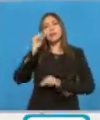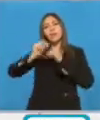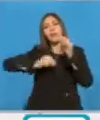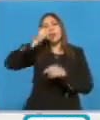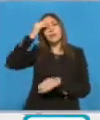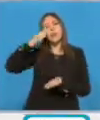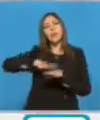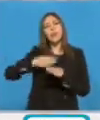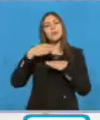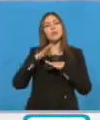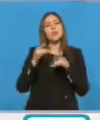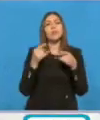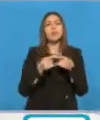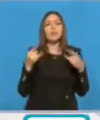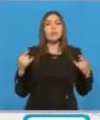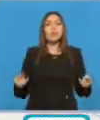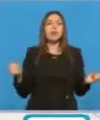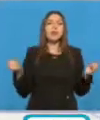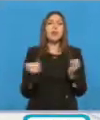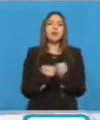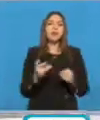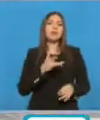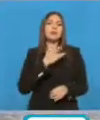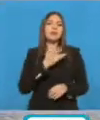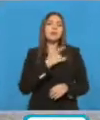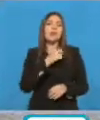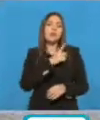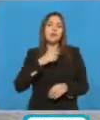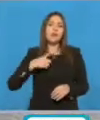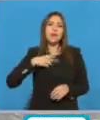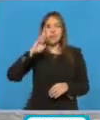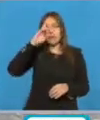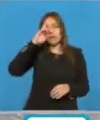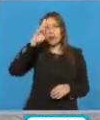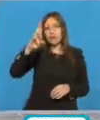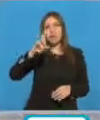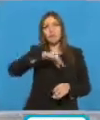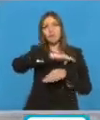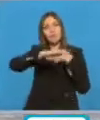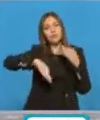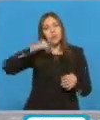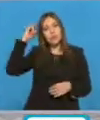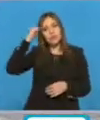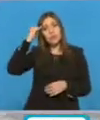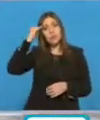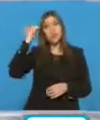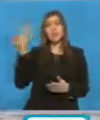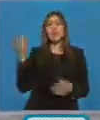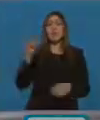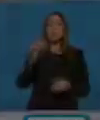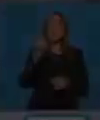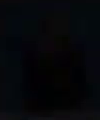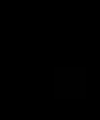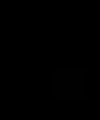de historia, como también hacer conciencia de que hay que respetar a nuestros indígenas, no nada más en los libros, ¿no?